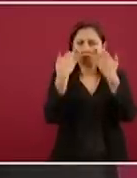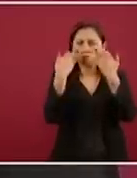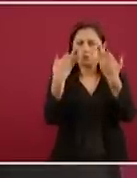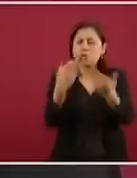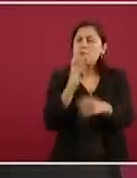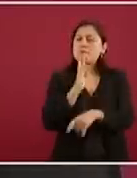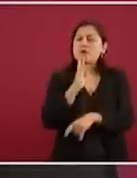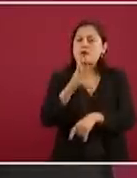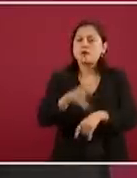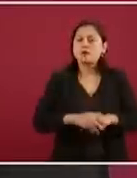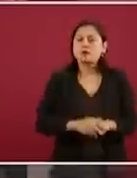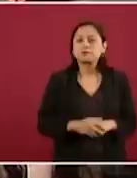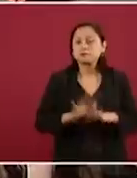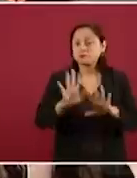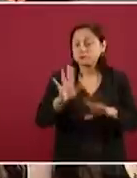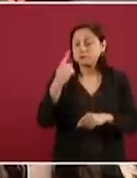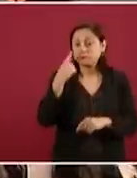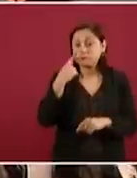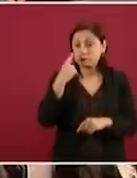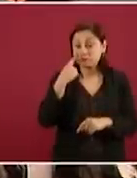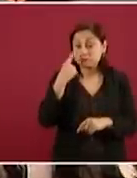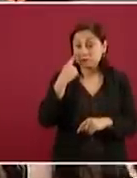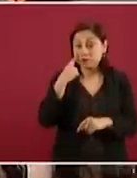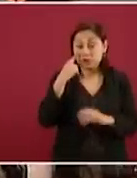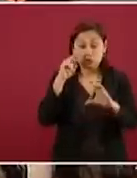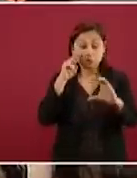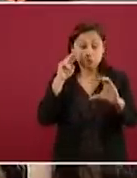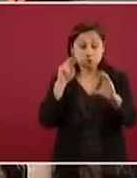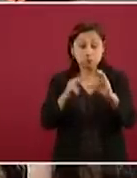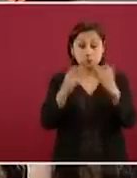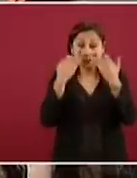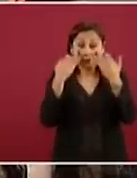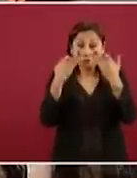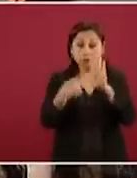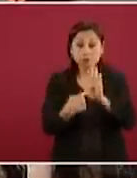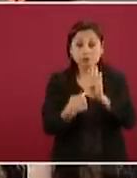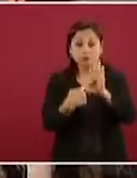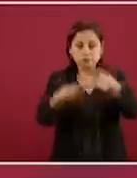La transparencia, cuando es auténtica,